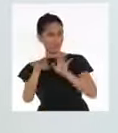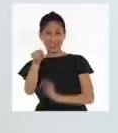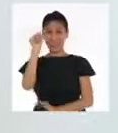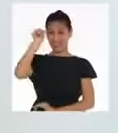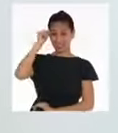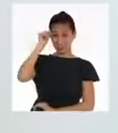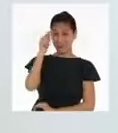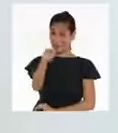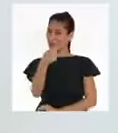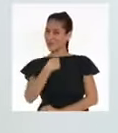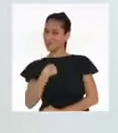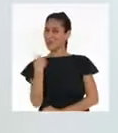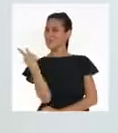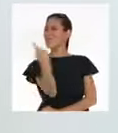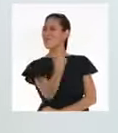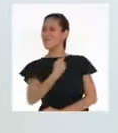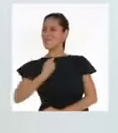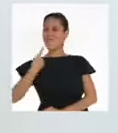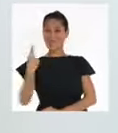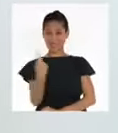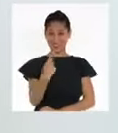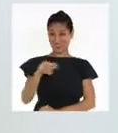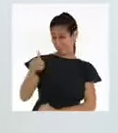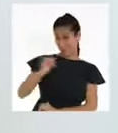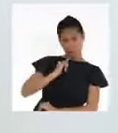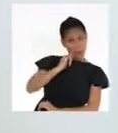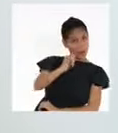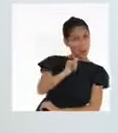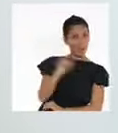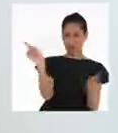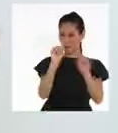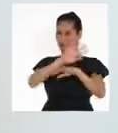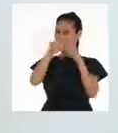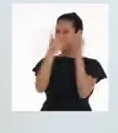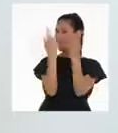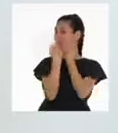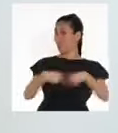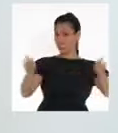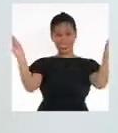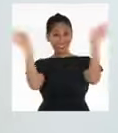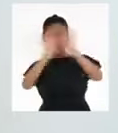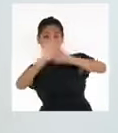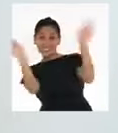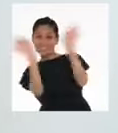y yo somos únicos y auténticos. invito a poner la palabra y mostrárselo a quien tú quieras. ¡Chao!